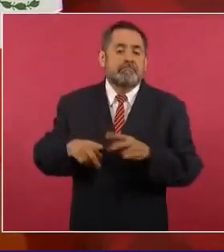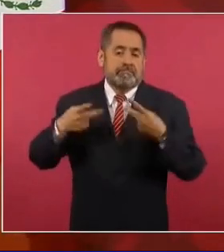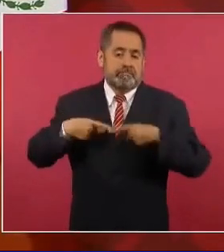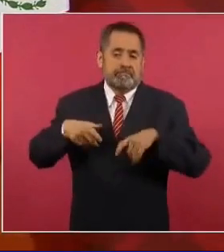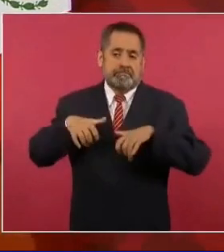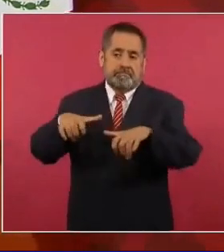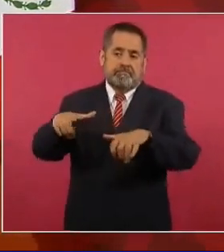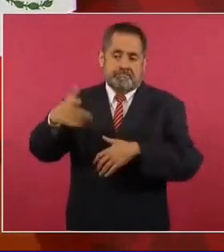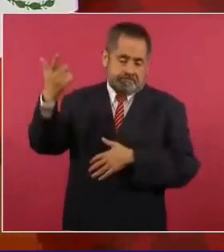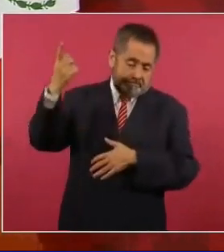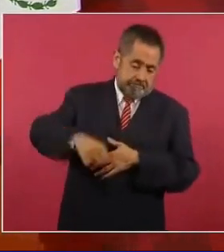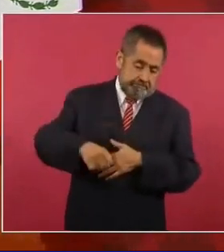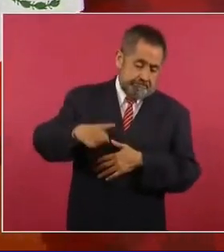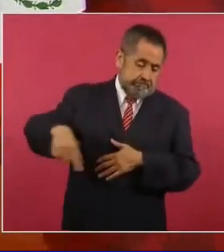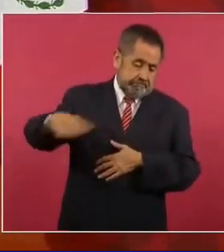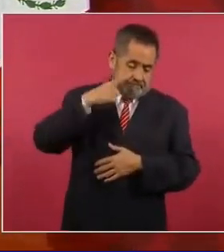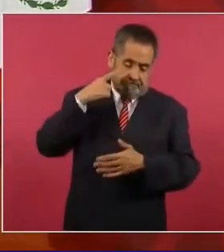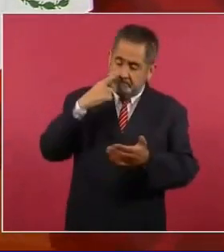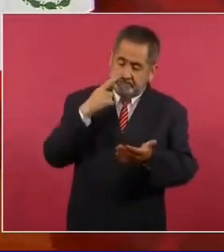que manda y es el pueblo el que decide.